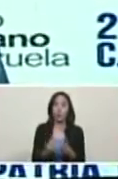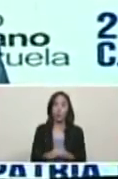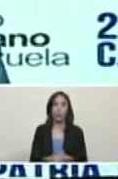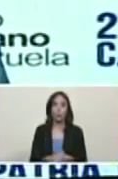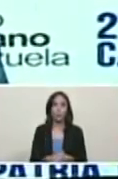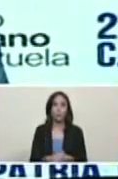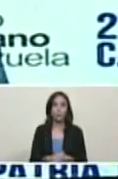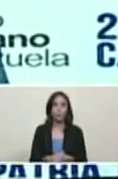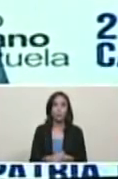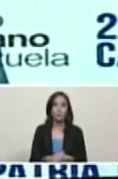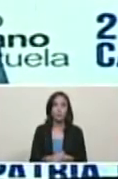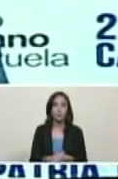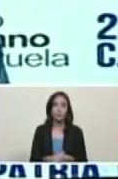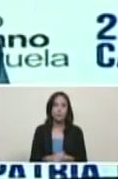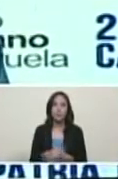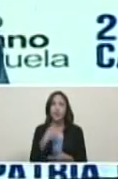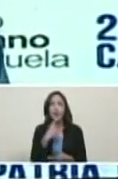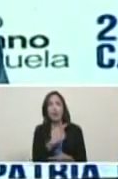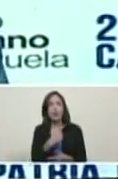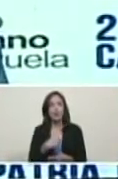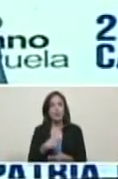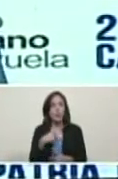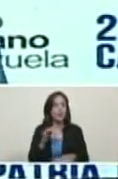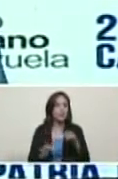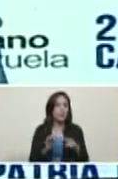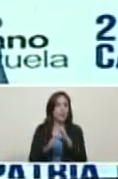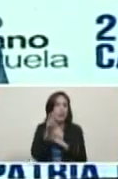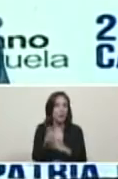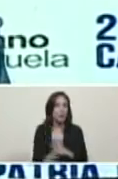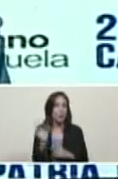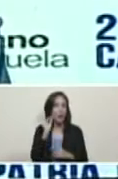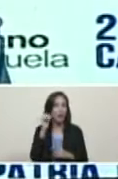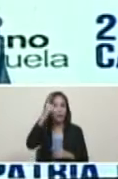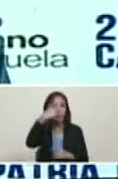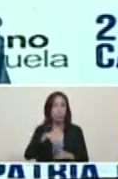nos decía la secretaria general del movimiento Somos Venezuela.